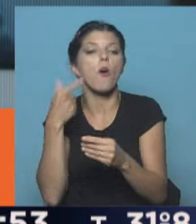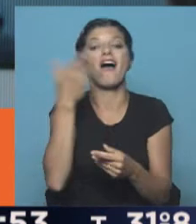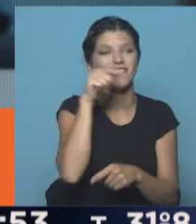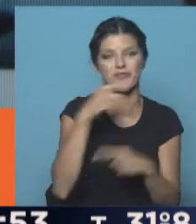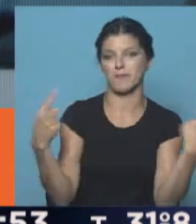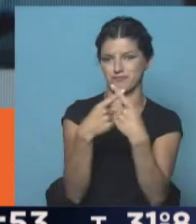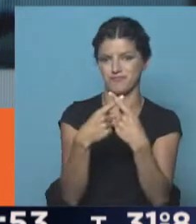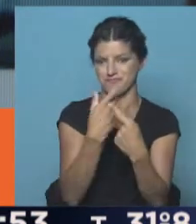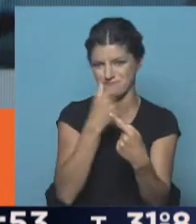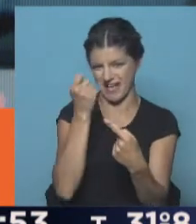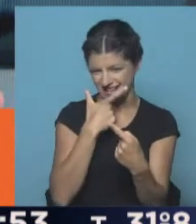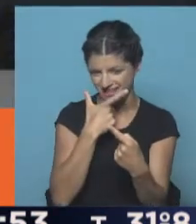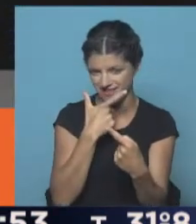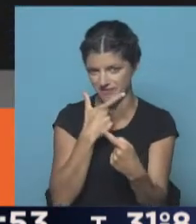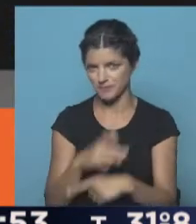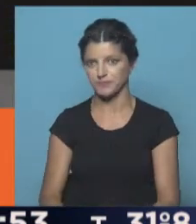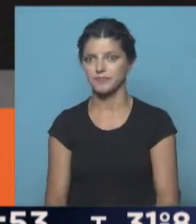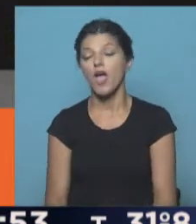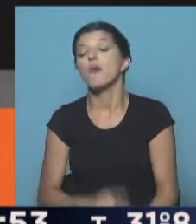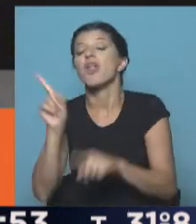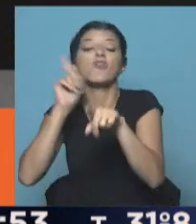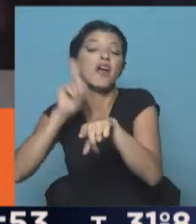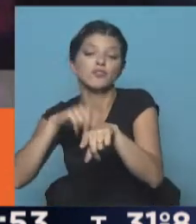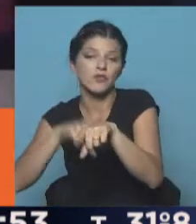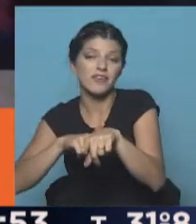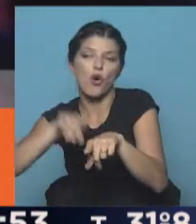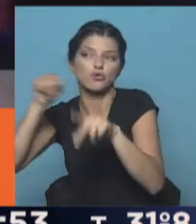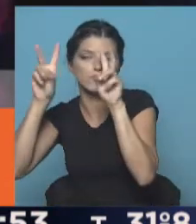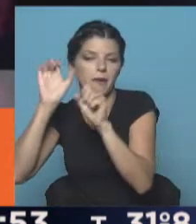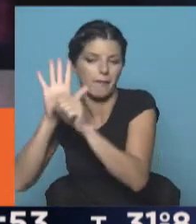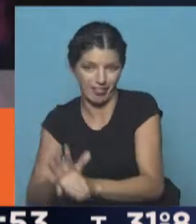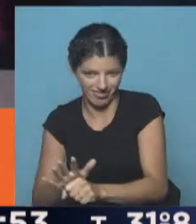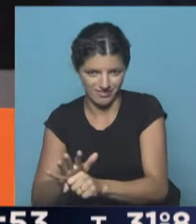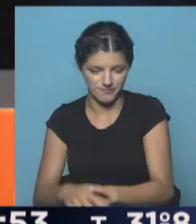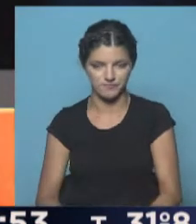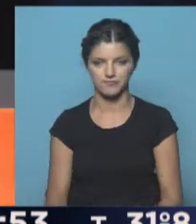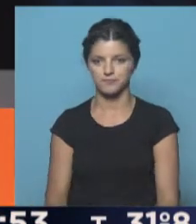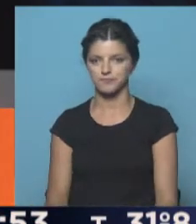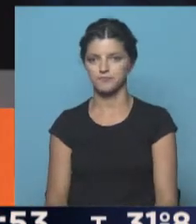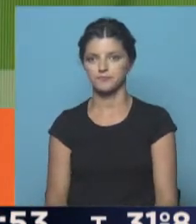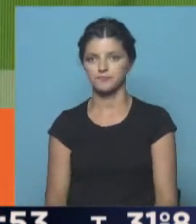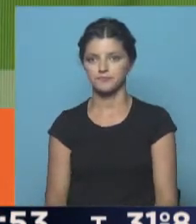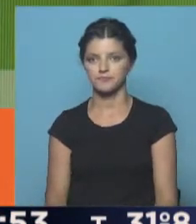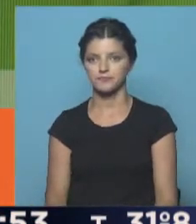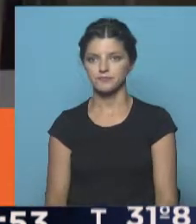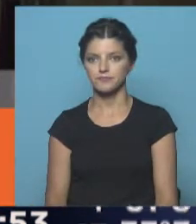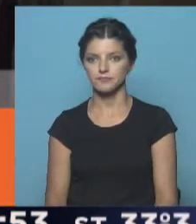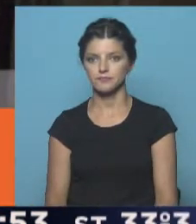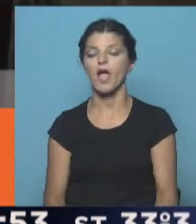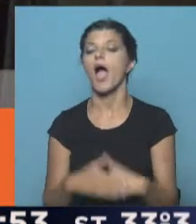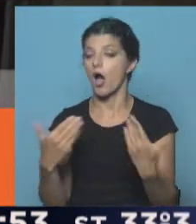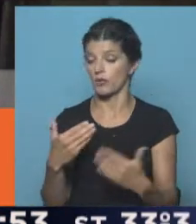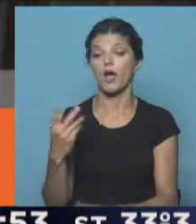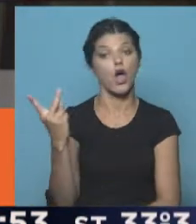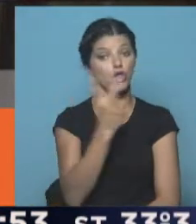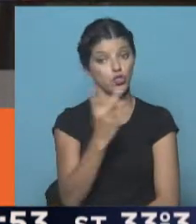externo, por unas horas al menos se tranquiliza. Lo cierto es que sí tiene que haber de parte de ambos